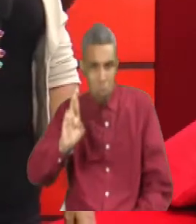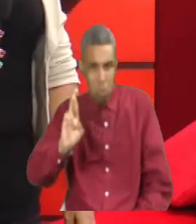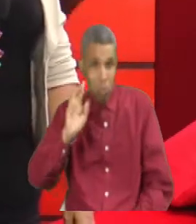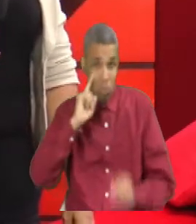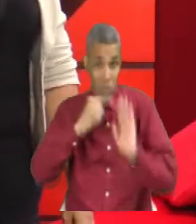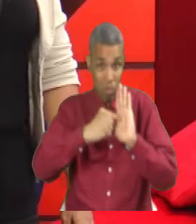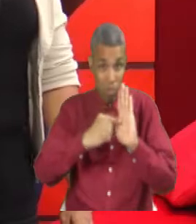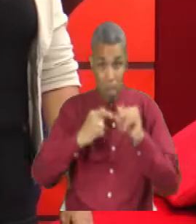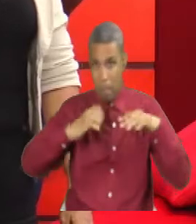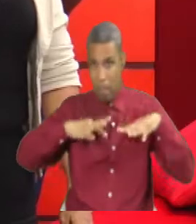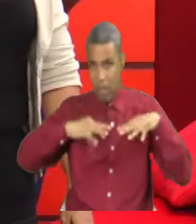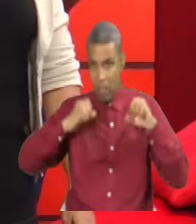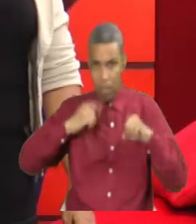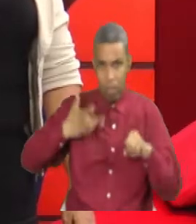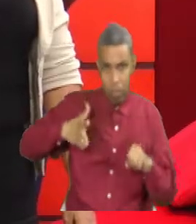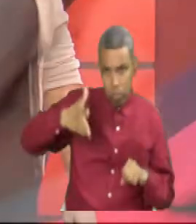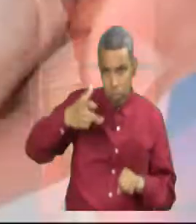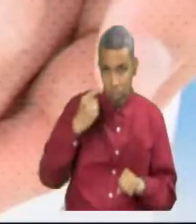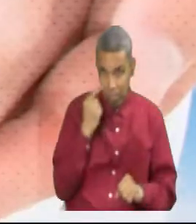próximas vacaciones. Ahí están.